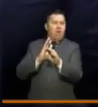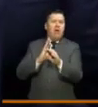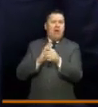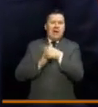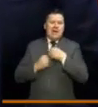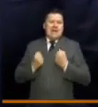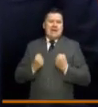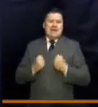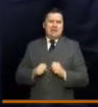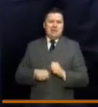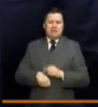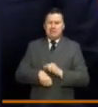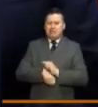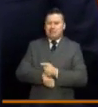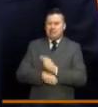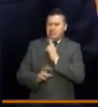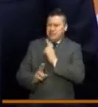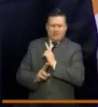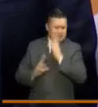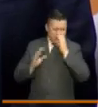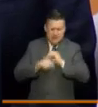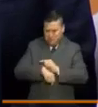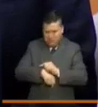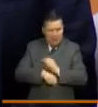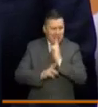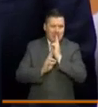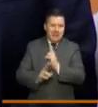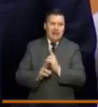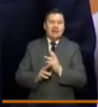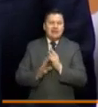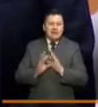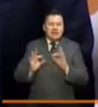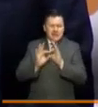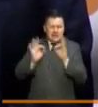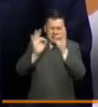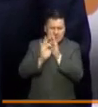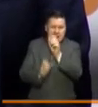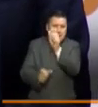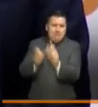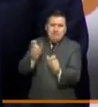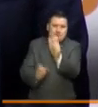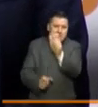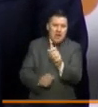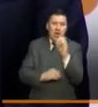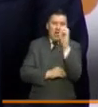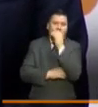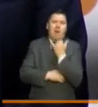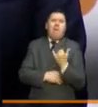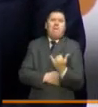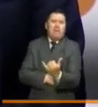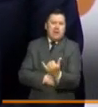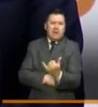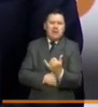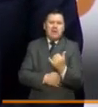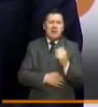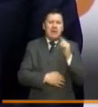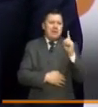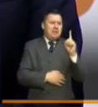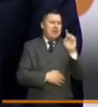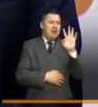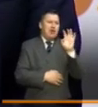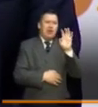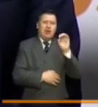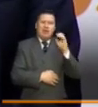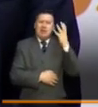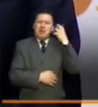esfuerzo en tiempo récord tratando de utilizar el instrumento focalización individual que tiene colombia desde la décadas 90 que es el